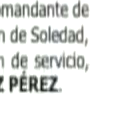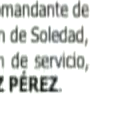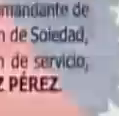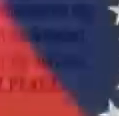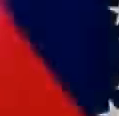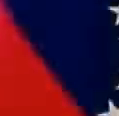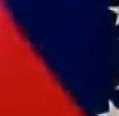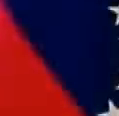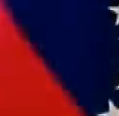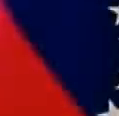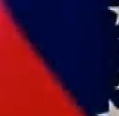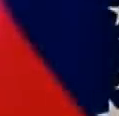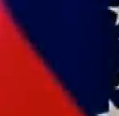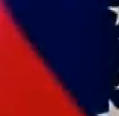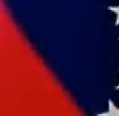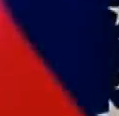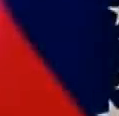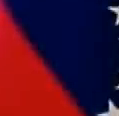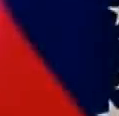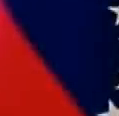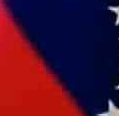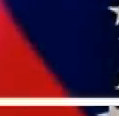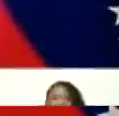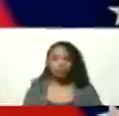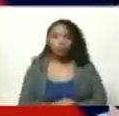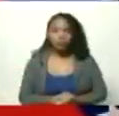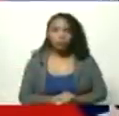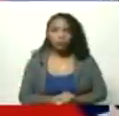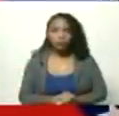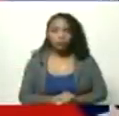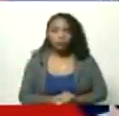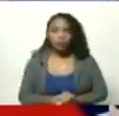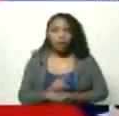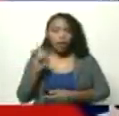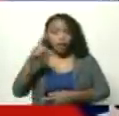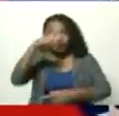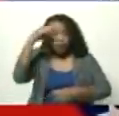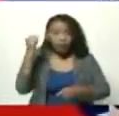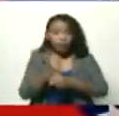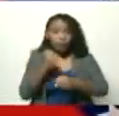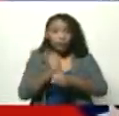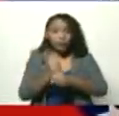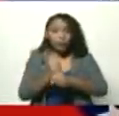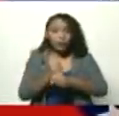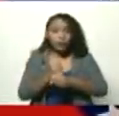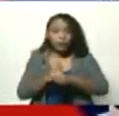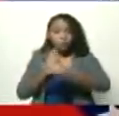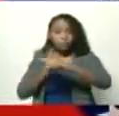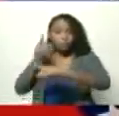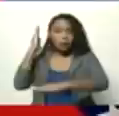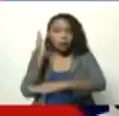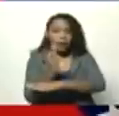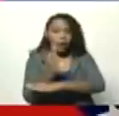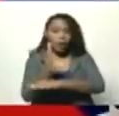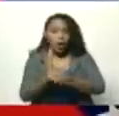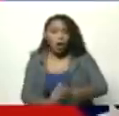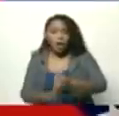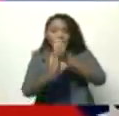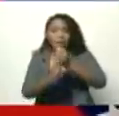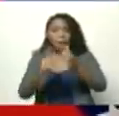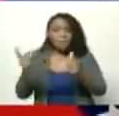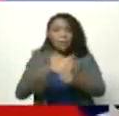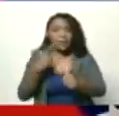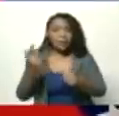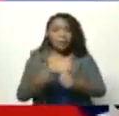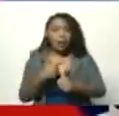de combustibles en el estado Anzoátegui. En dicho operativo fueron aprehendidos los cabecillas y